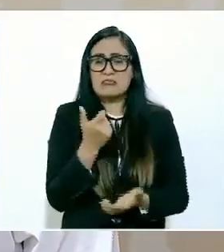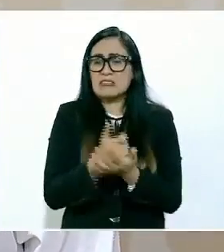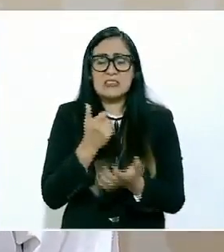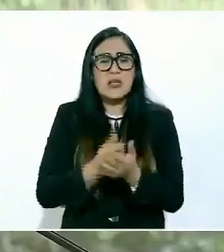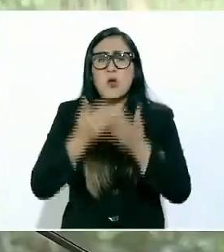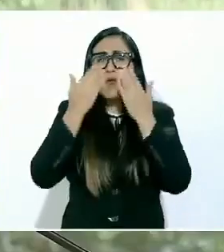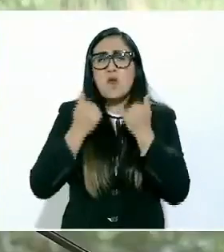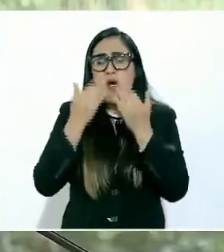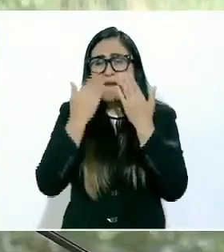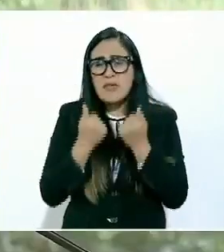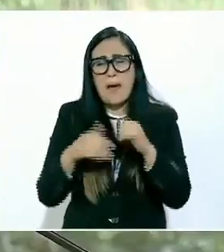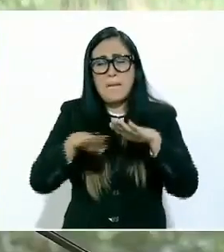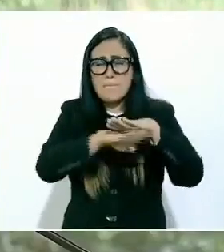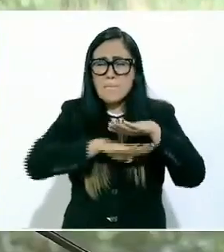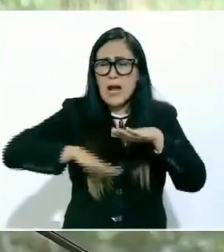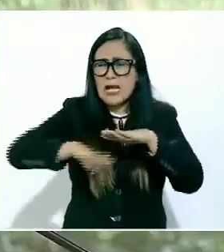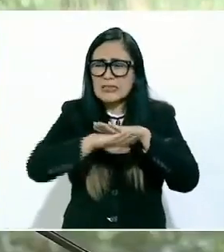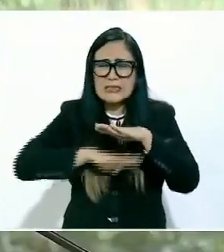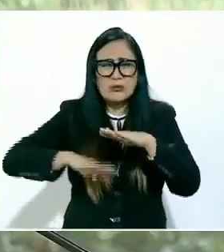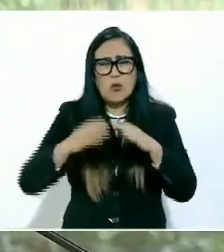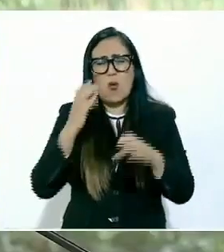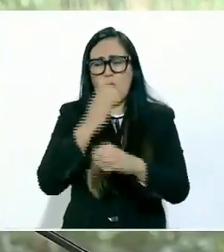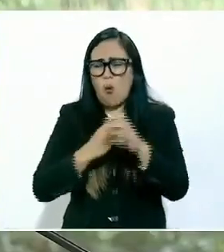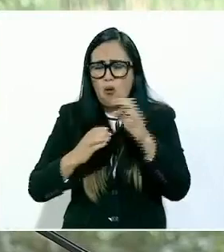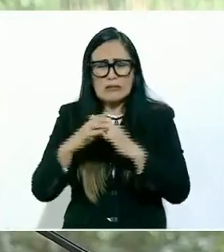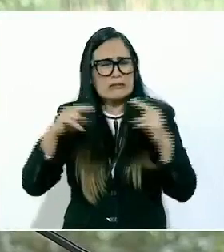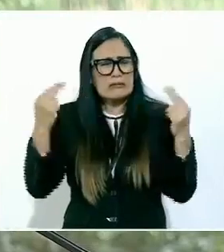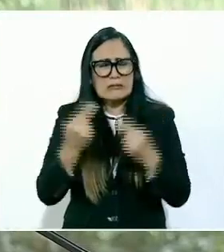recursos ni para lo más indispensable,